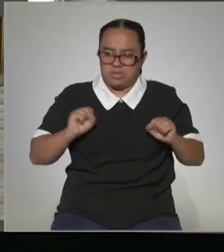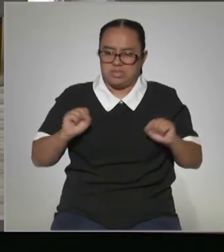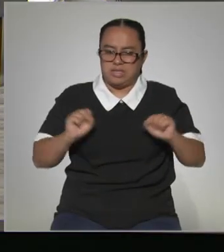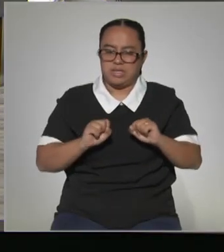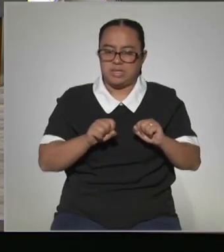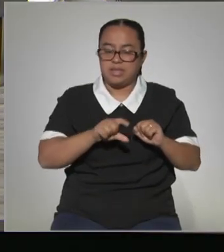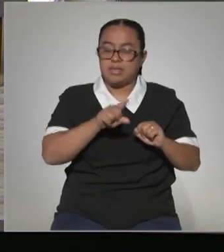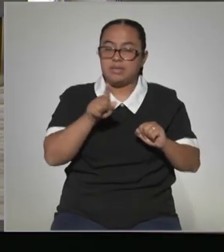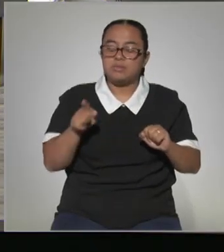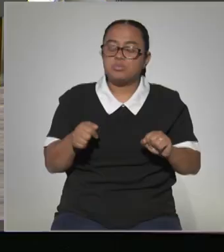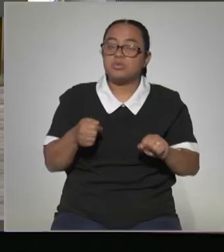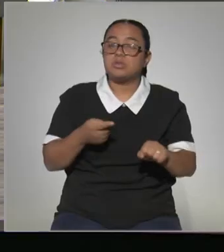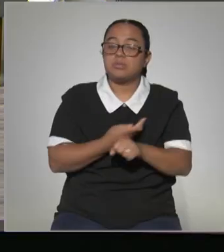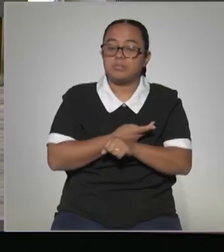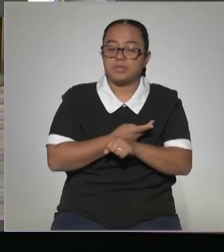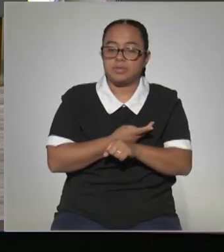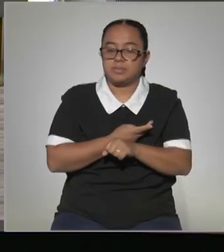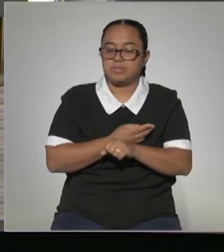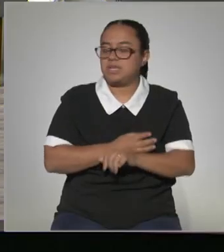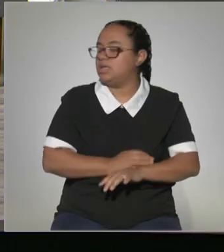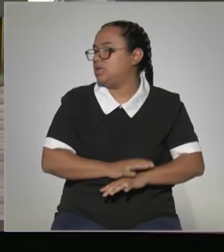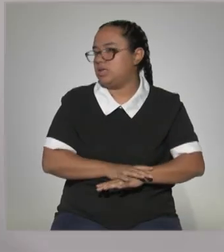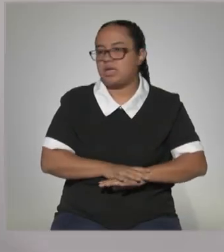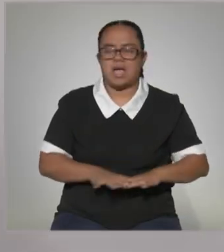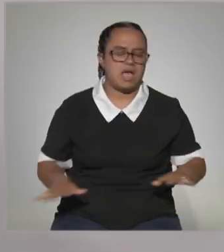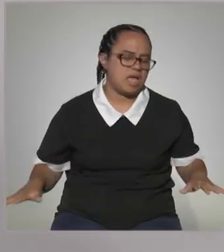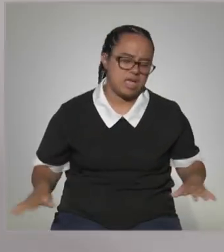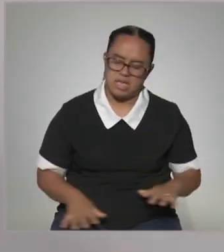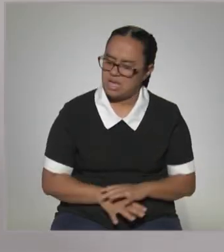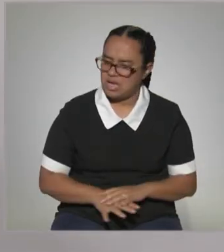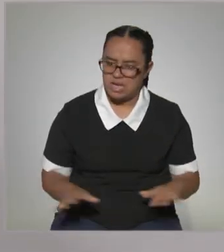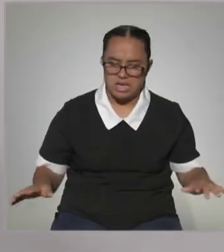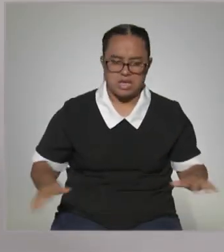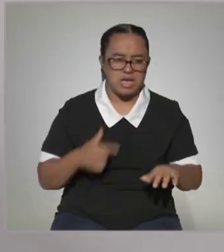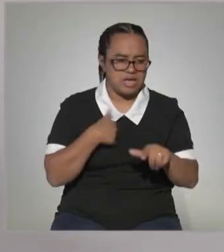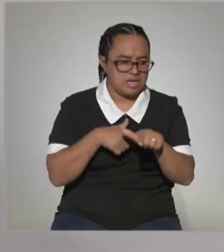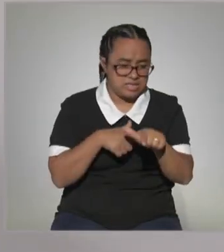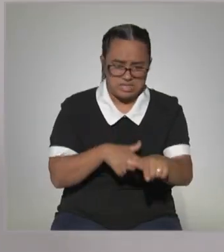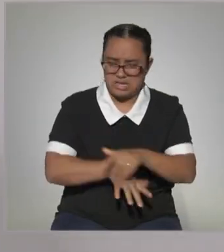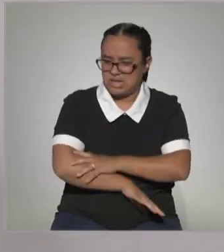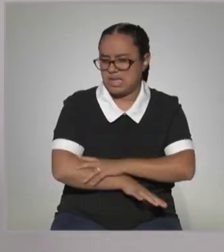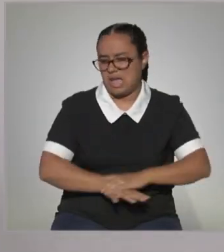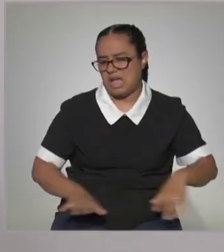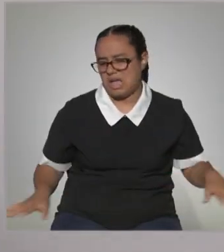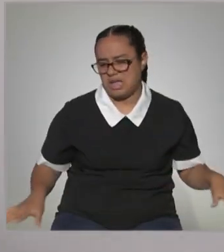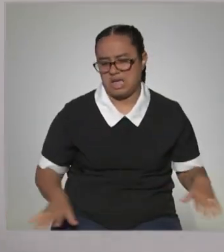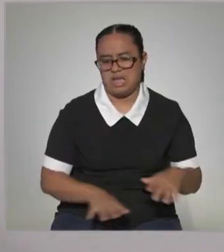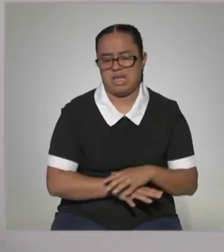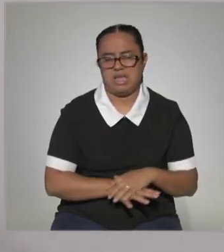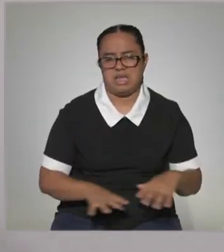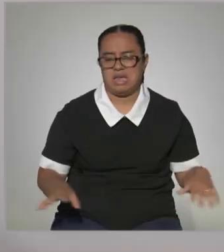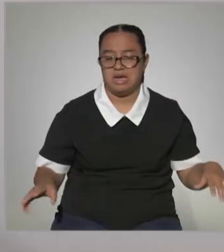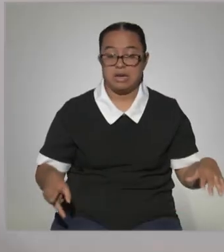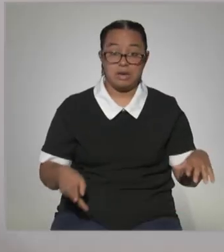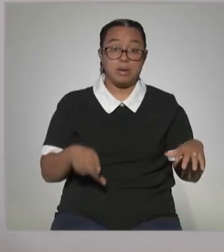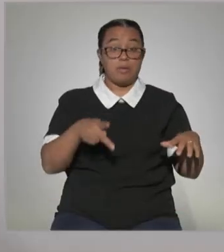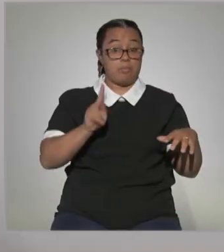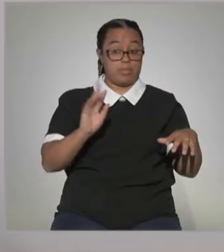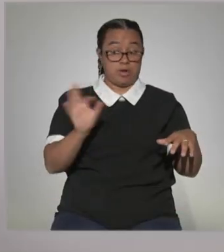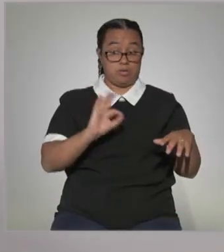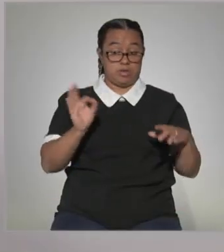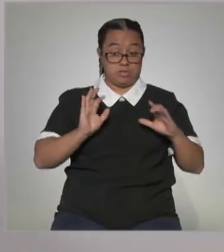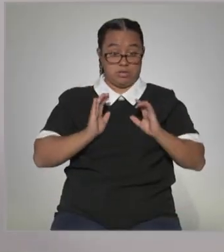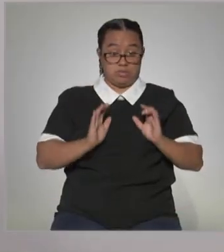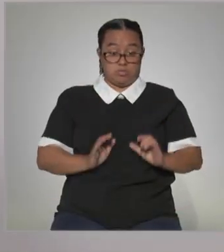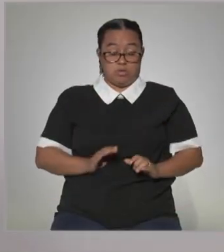este punto donde dicen, ya, no voy a seguir. Pero si al cuerpo lo